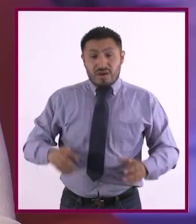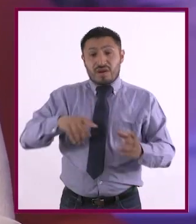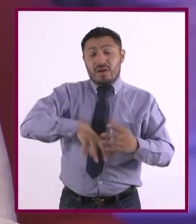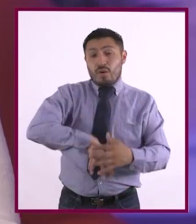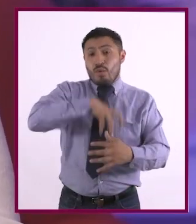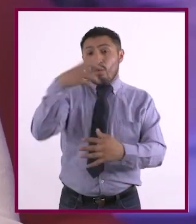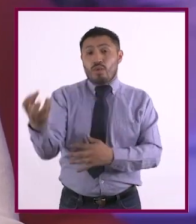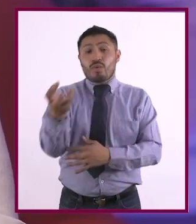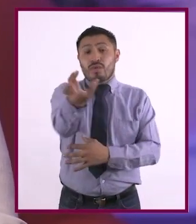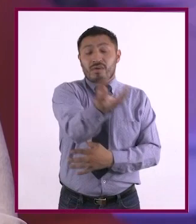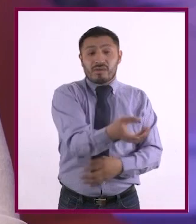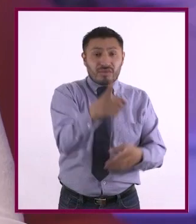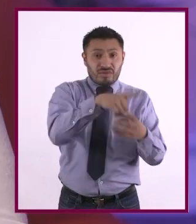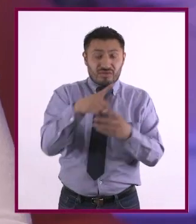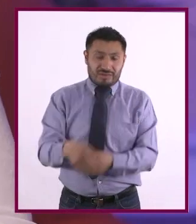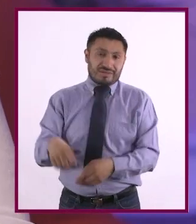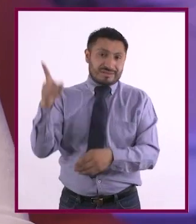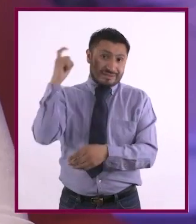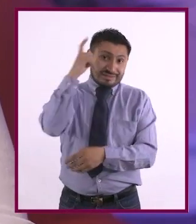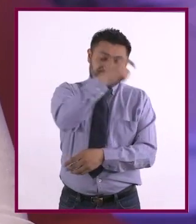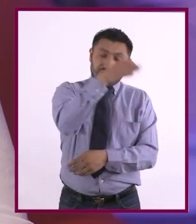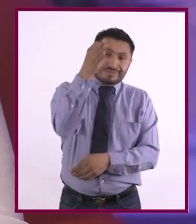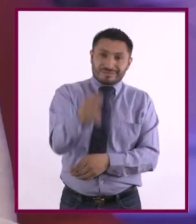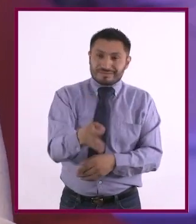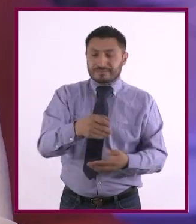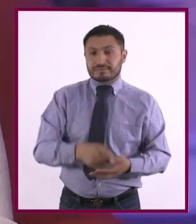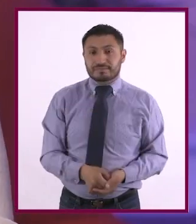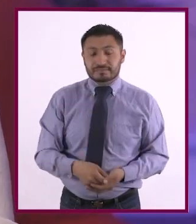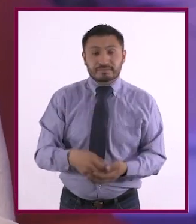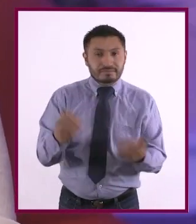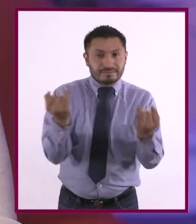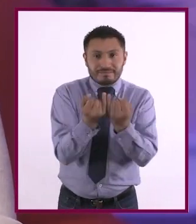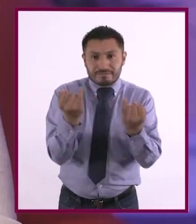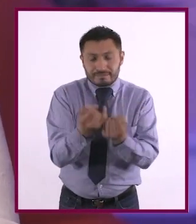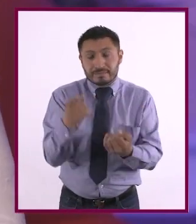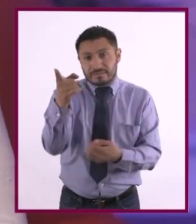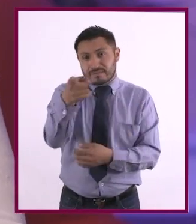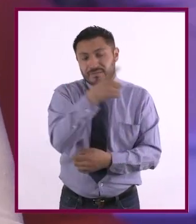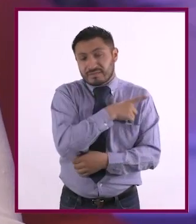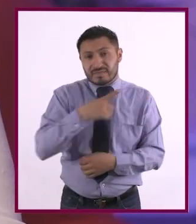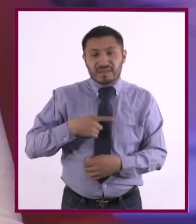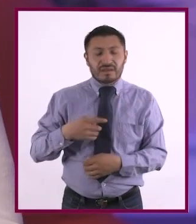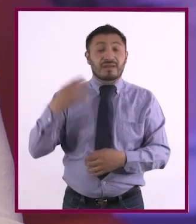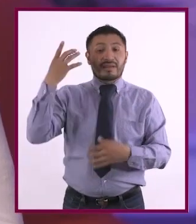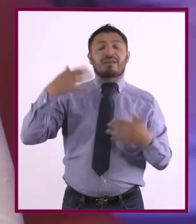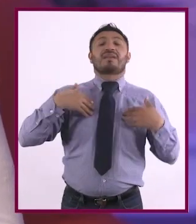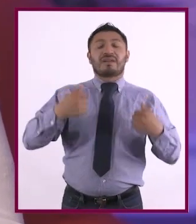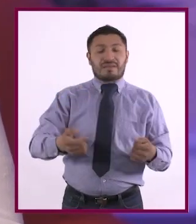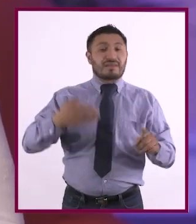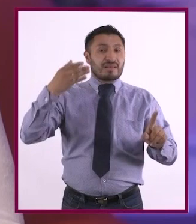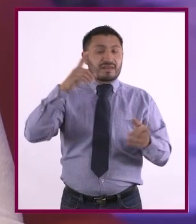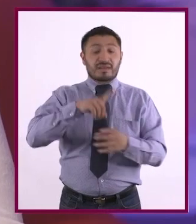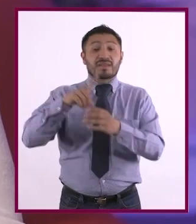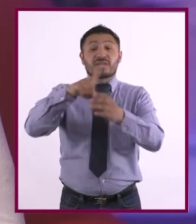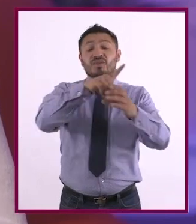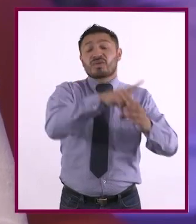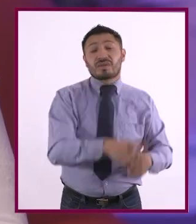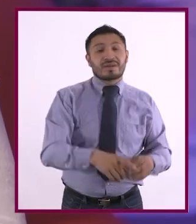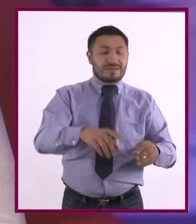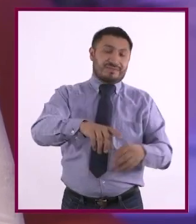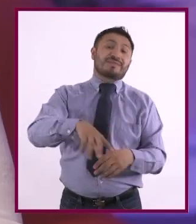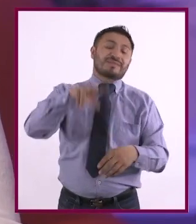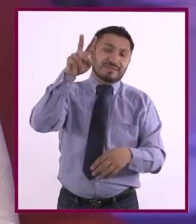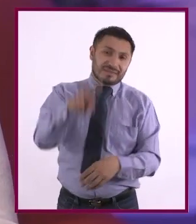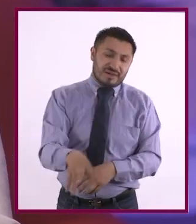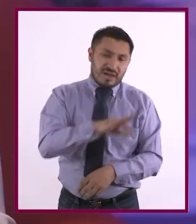nos enfrenta a nuestra propia muerte y a la de nuestros seres queridos, pero también nos hace entender que finalmente es una forma real y concreta de que